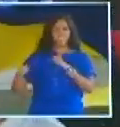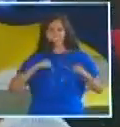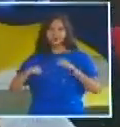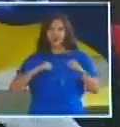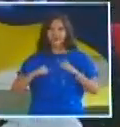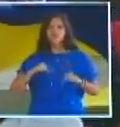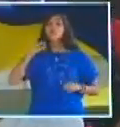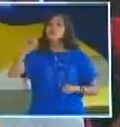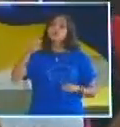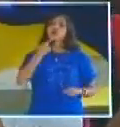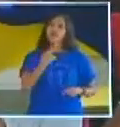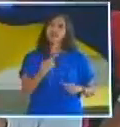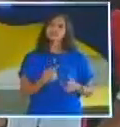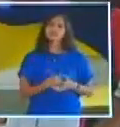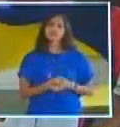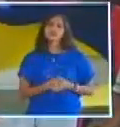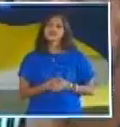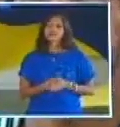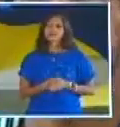como usted lo ha dicho,